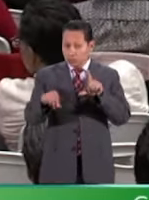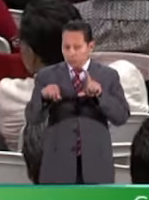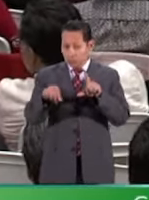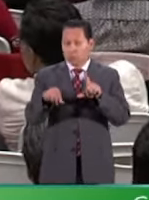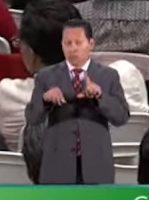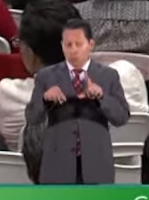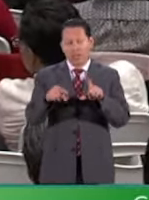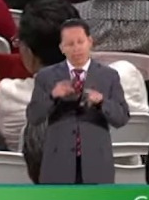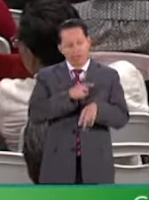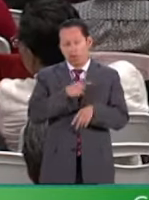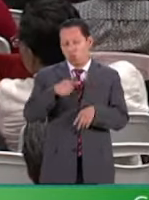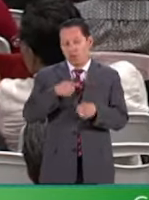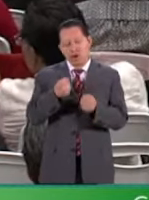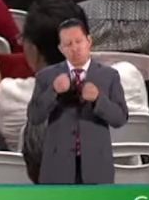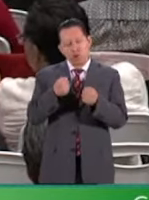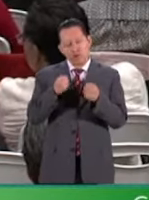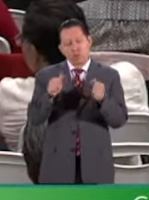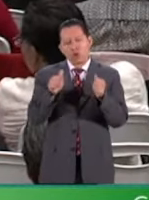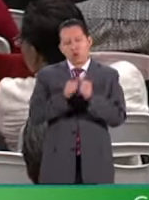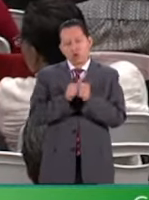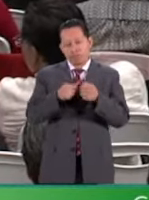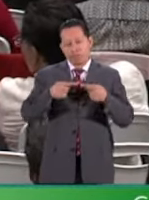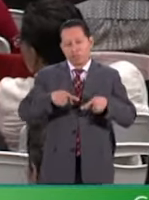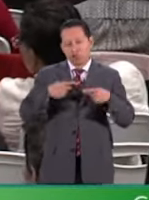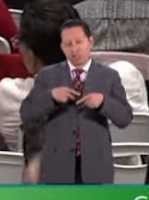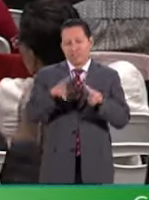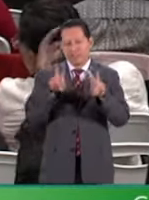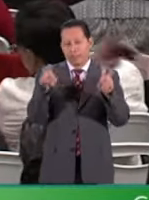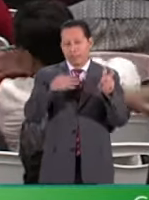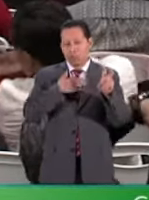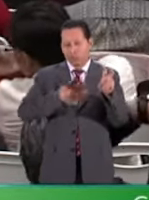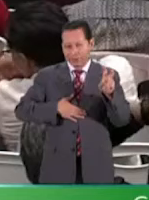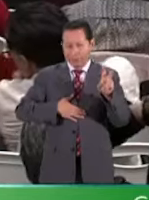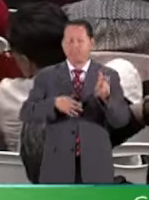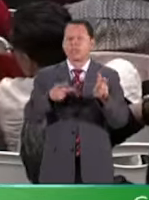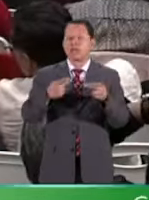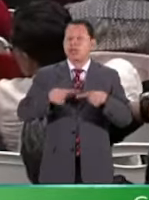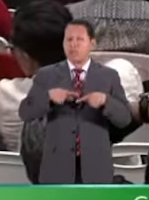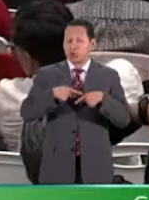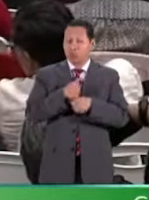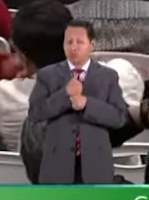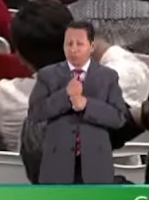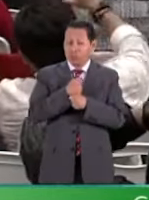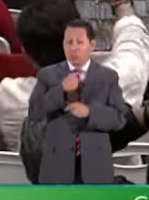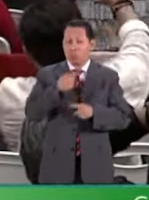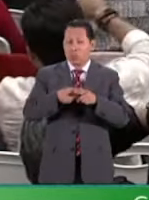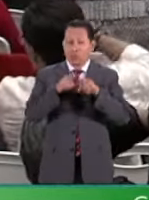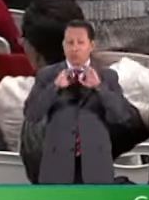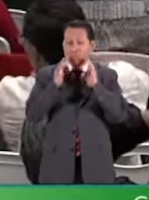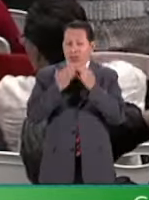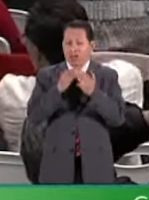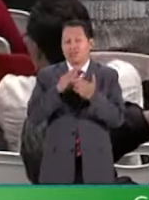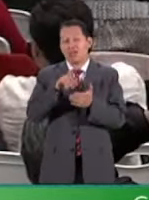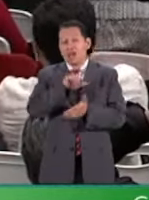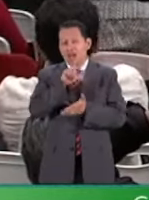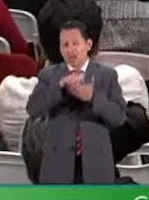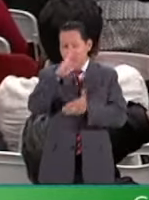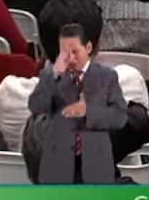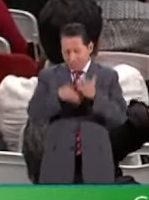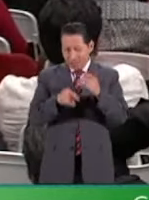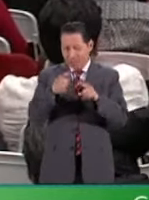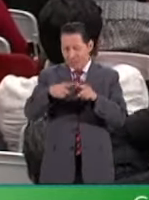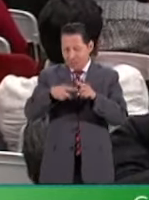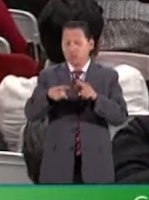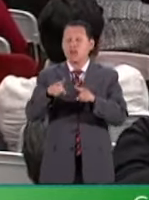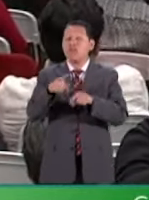gente es la justicia para las víctimas de la violencia y la delincuencia para las madres y familiares